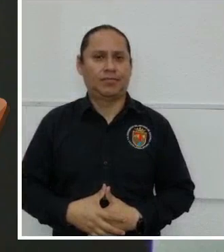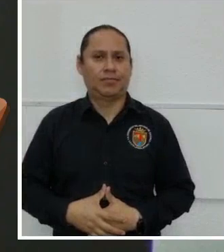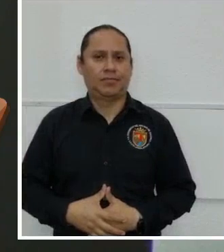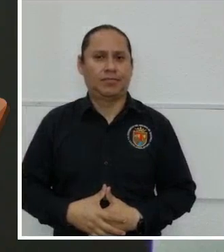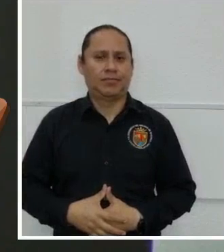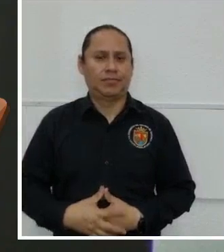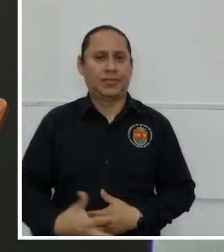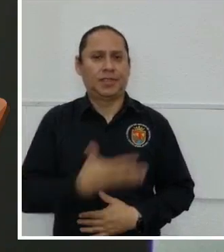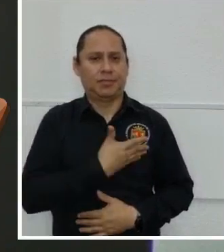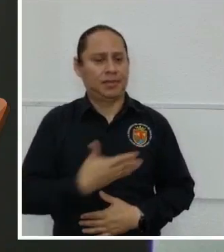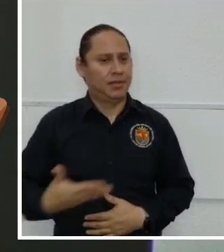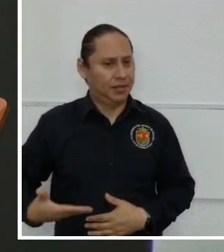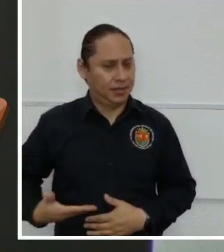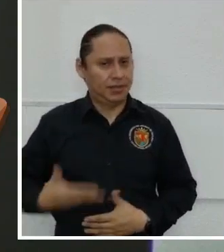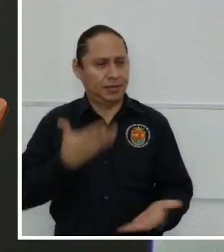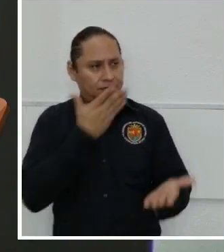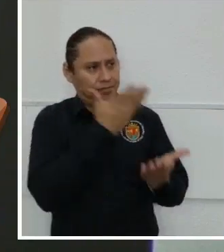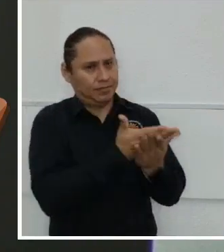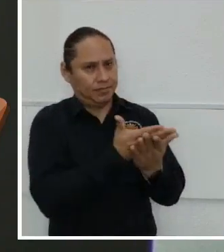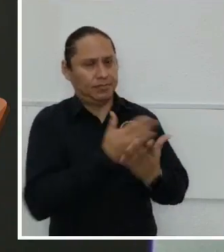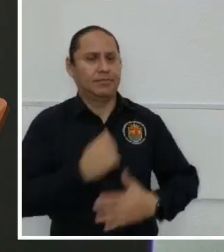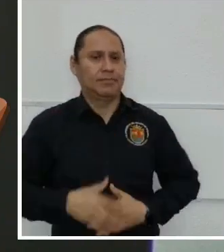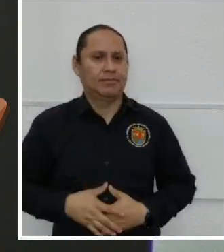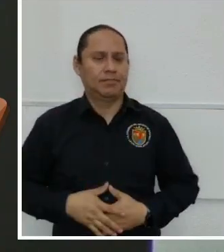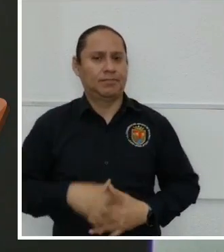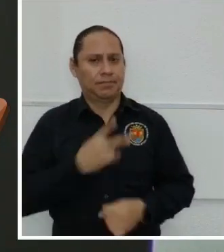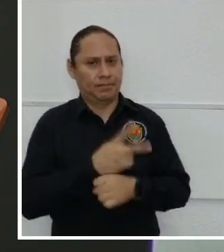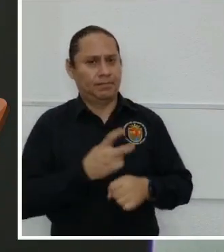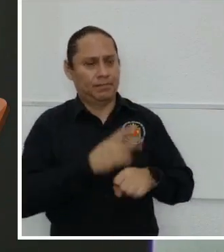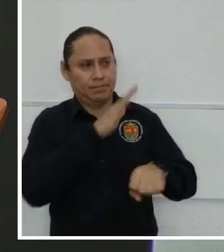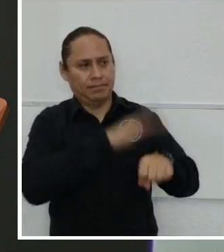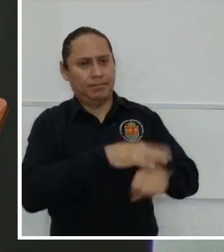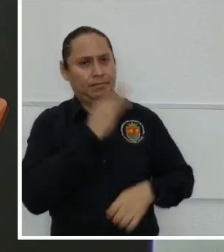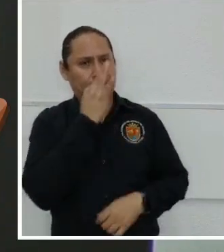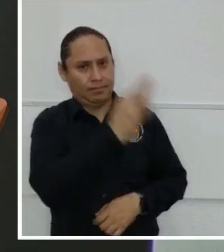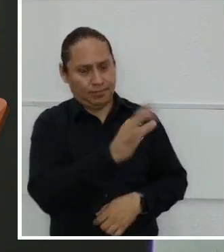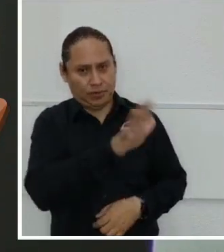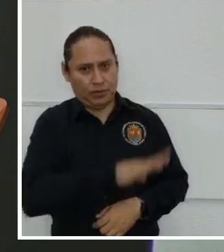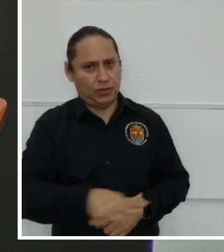sentido, presidenta, está la invitación